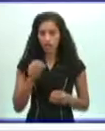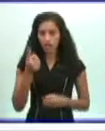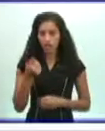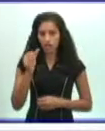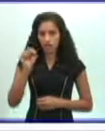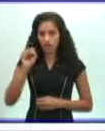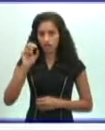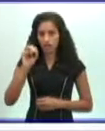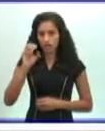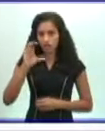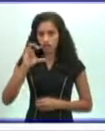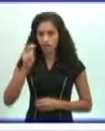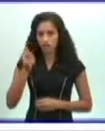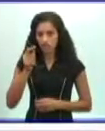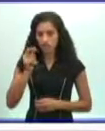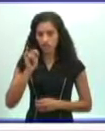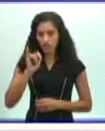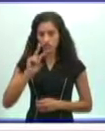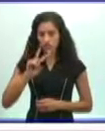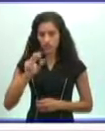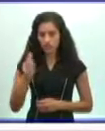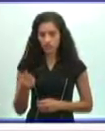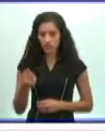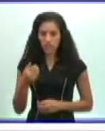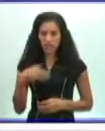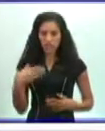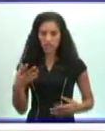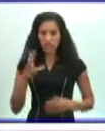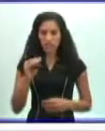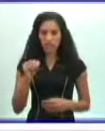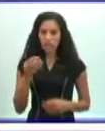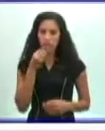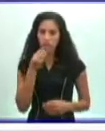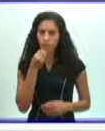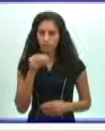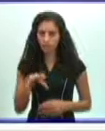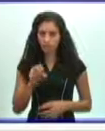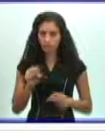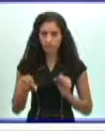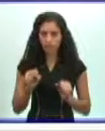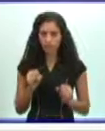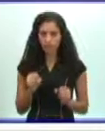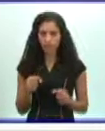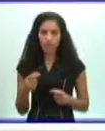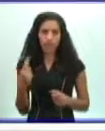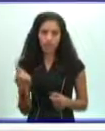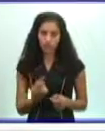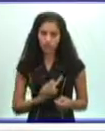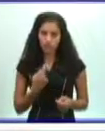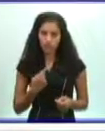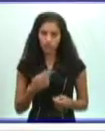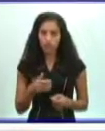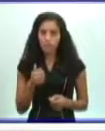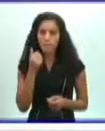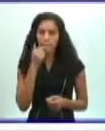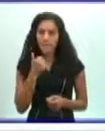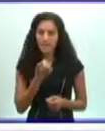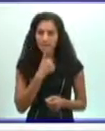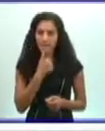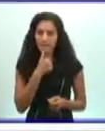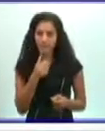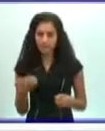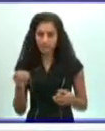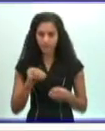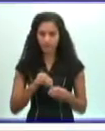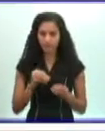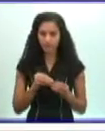asociativa, que nos plantea que podemos tomar los factores que nos sea más fácil a